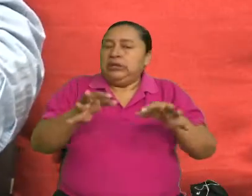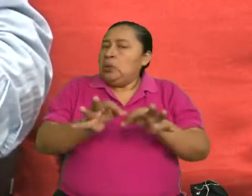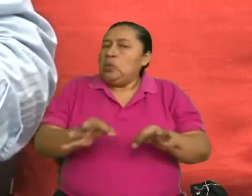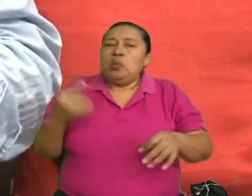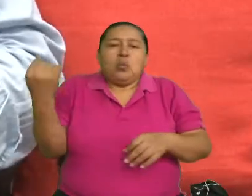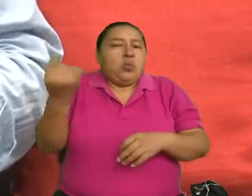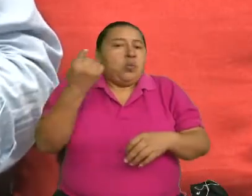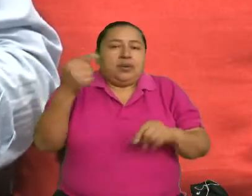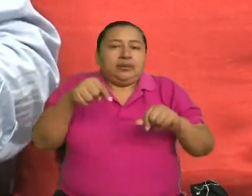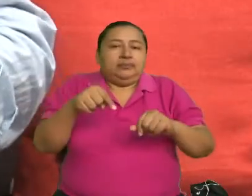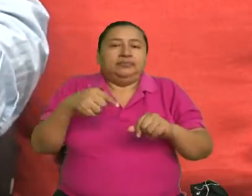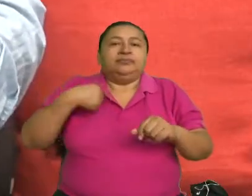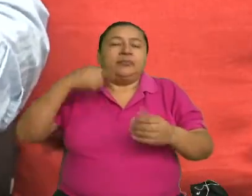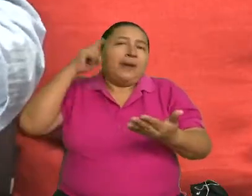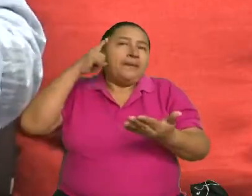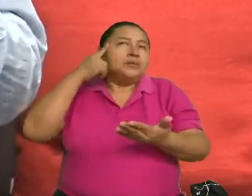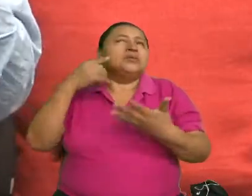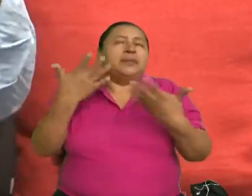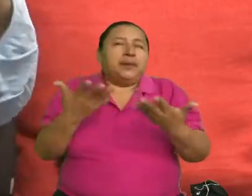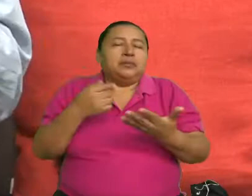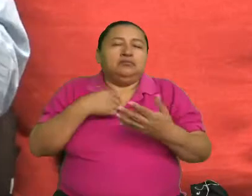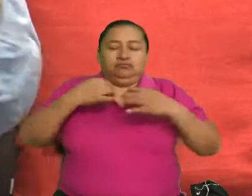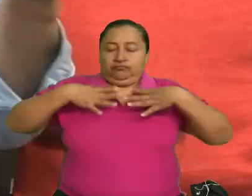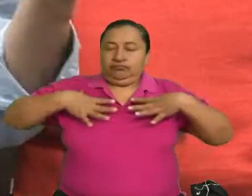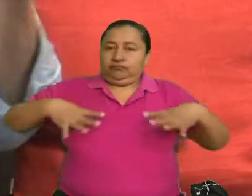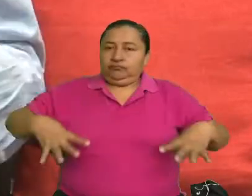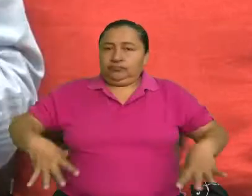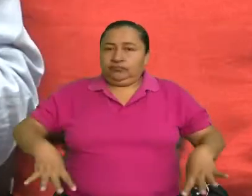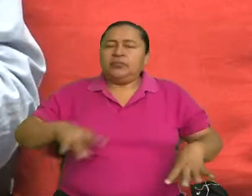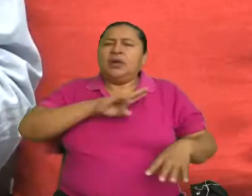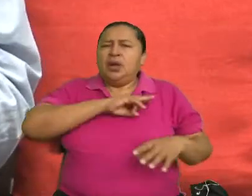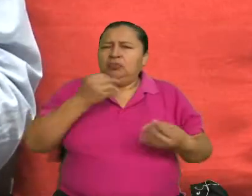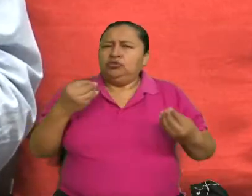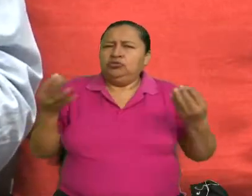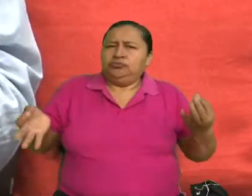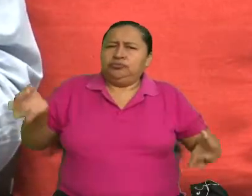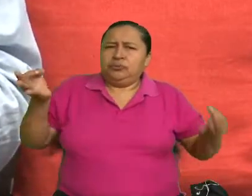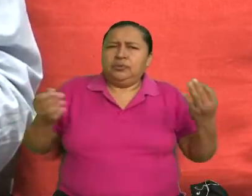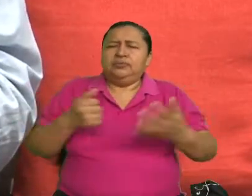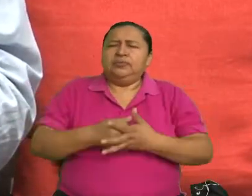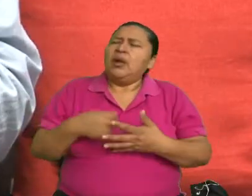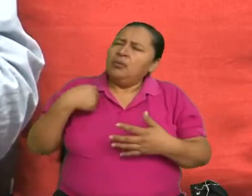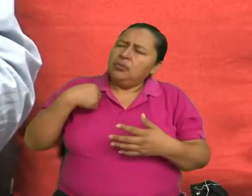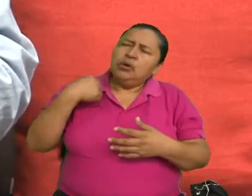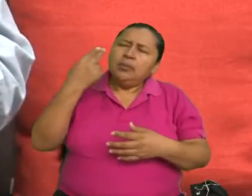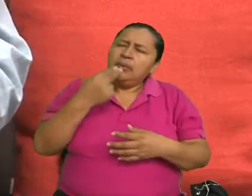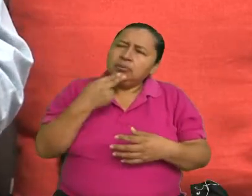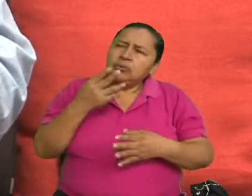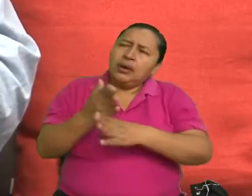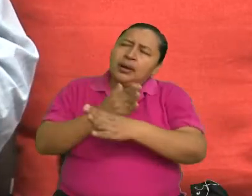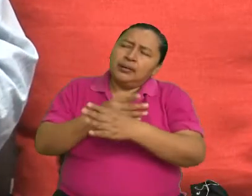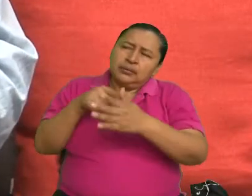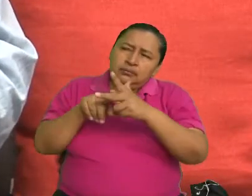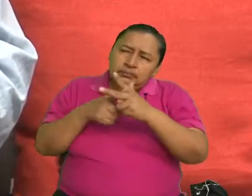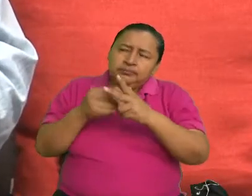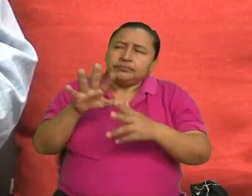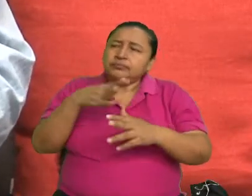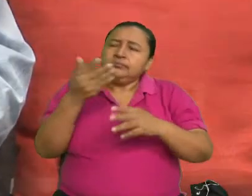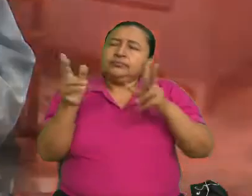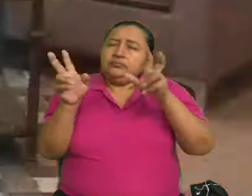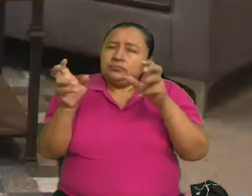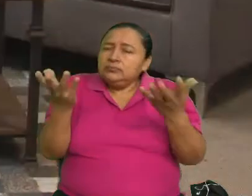Pienso yo, pues, también nuestro traje, que también muchos trajes han habido. Pero ahí le consulto siempre, antes de entrar en estos otros